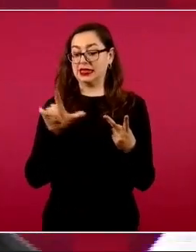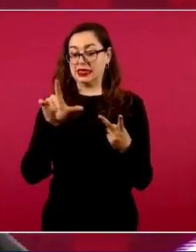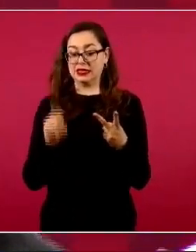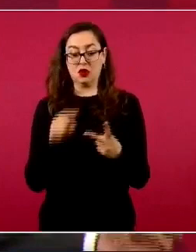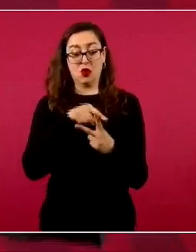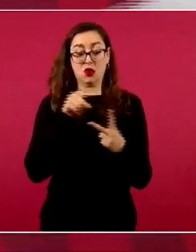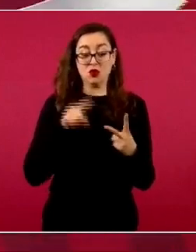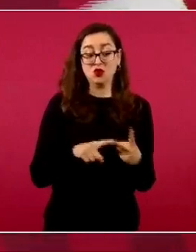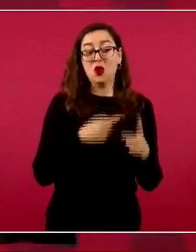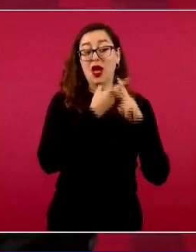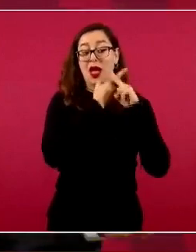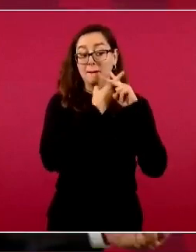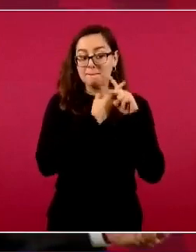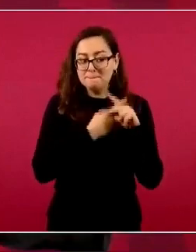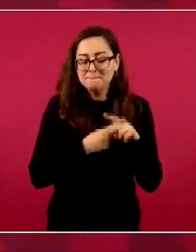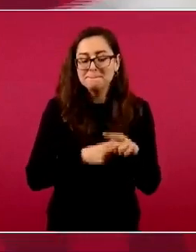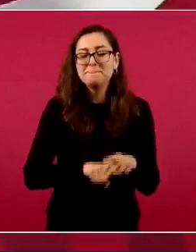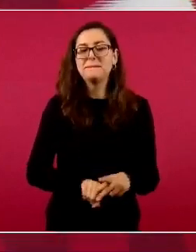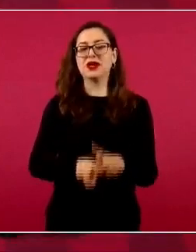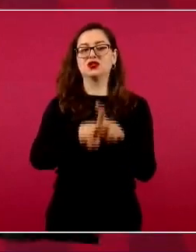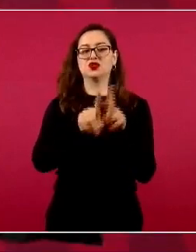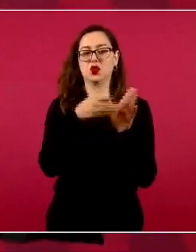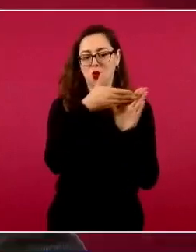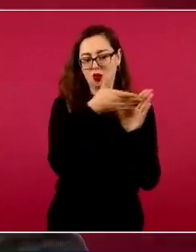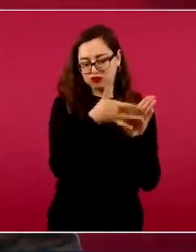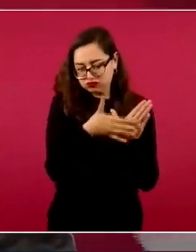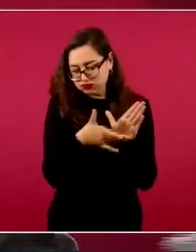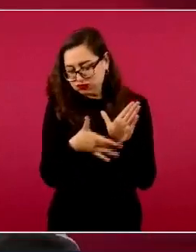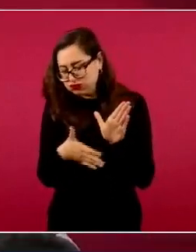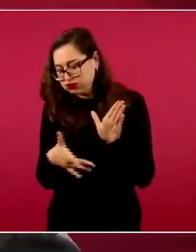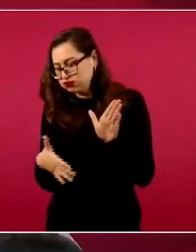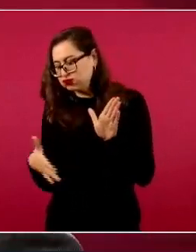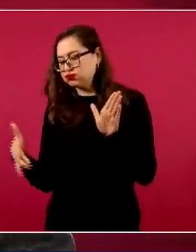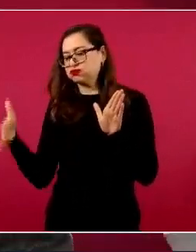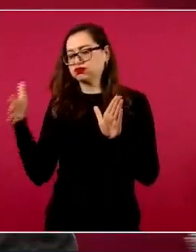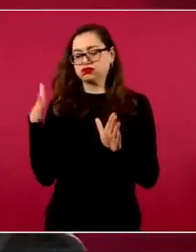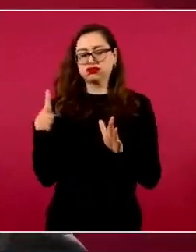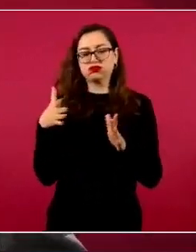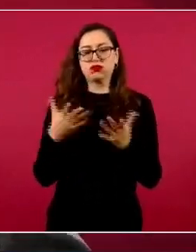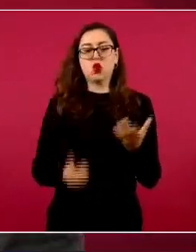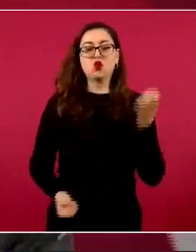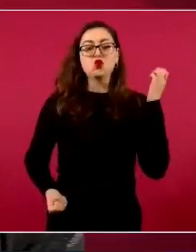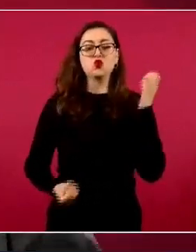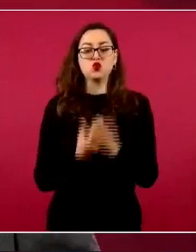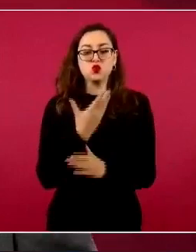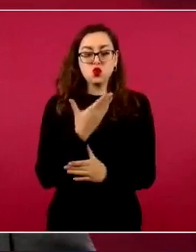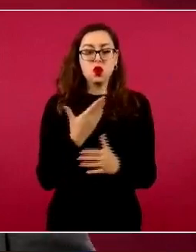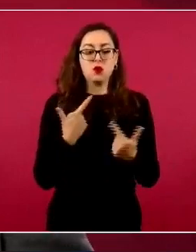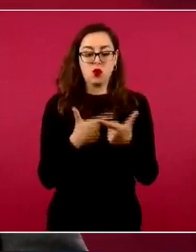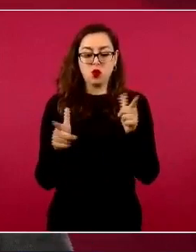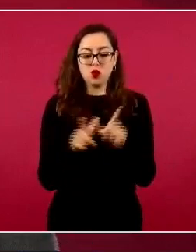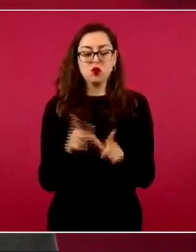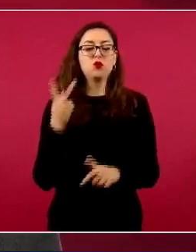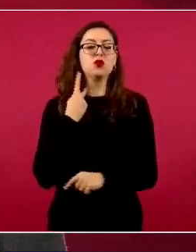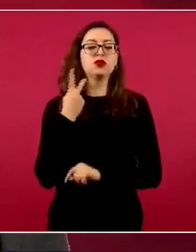Empezaron ya a constituir el PRIAN